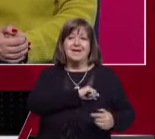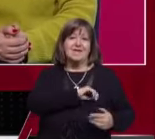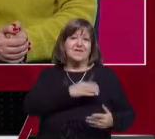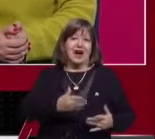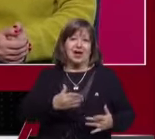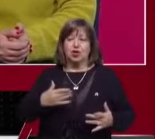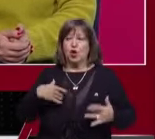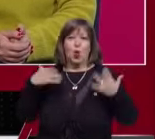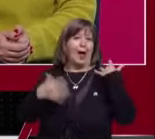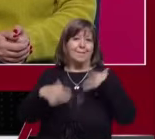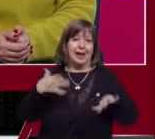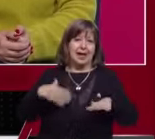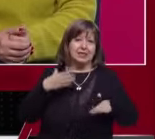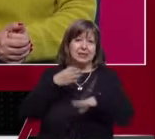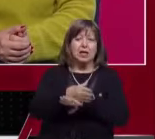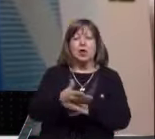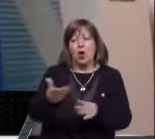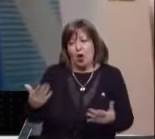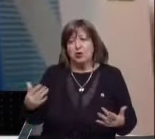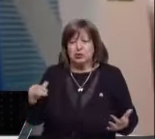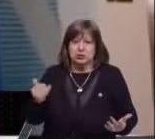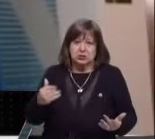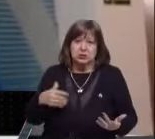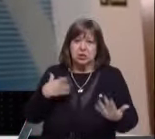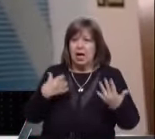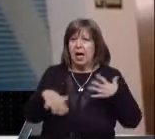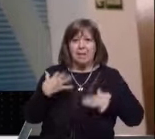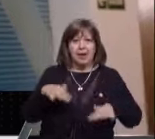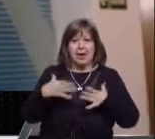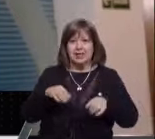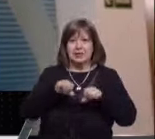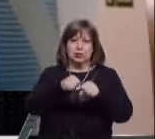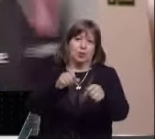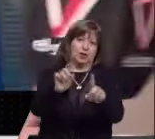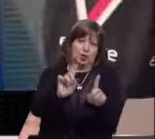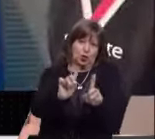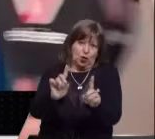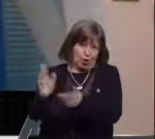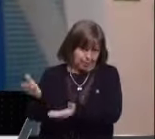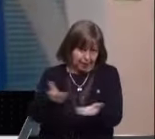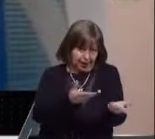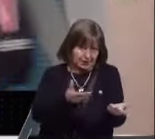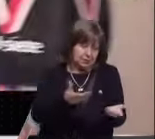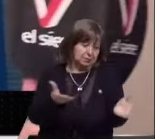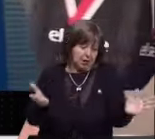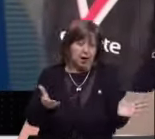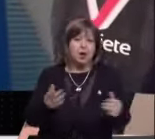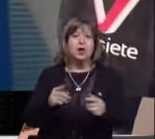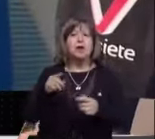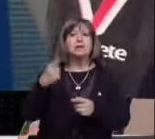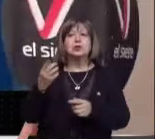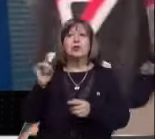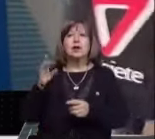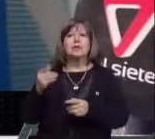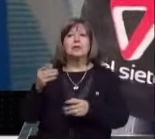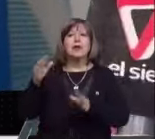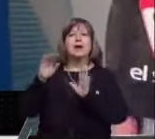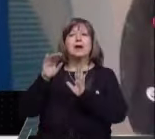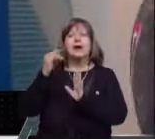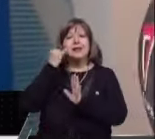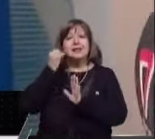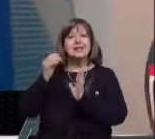No, pero por nada más, digamos. Por supuesto, las urgencias se tratan como hemos hecho siempre, no se suspende nada. Doctor, después de esto, digamos, ¿qué viene?